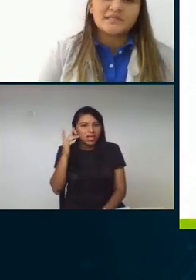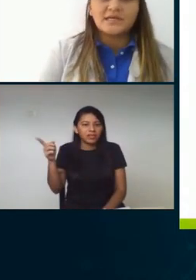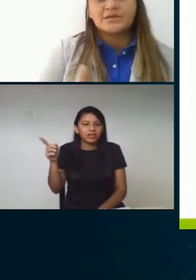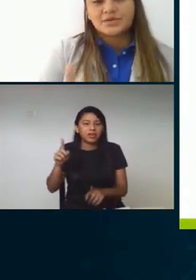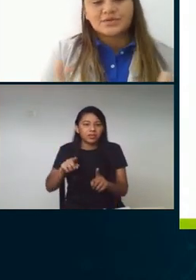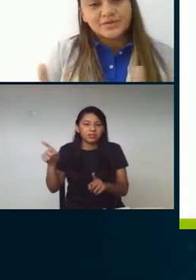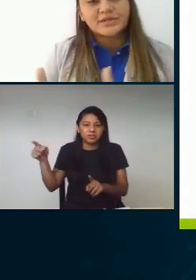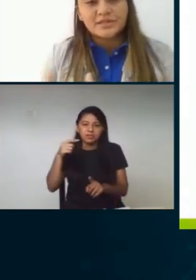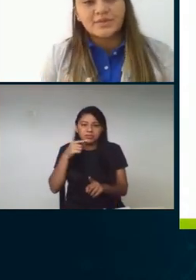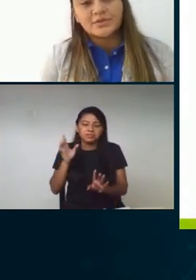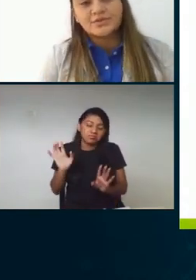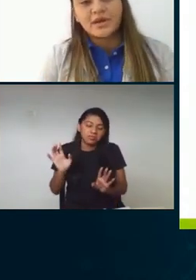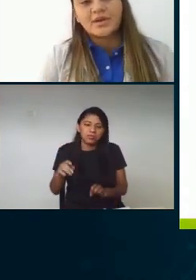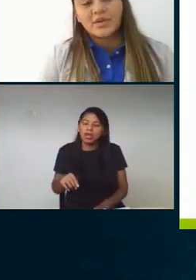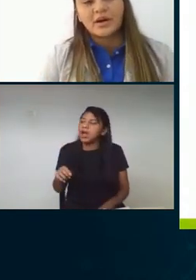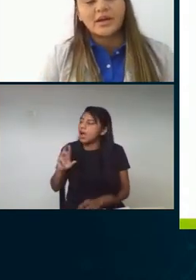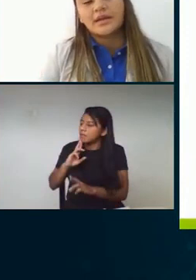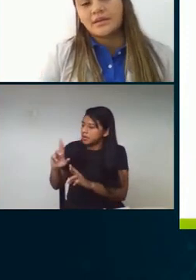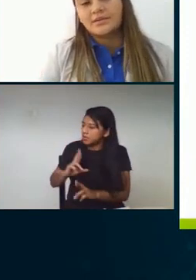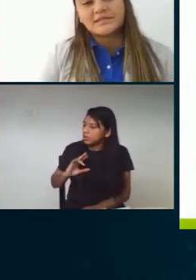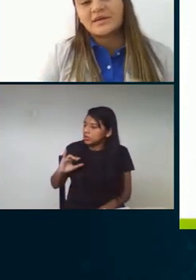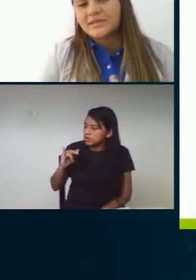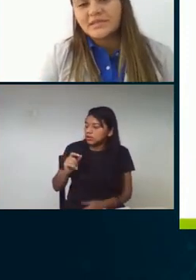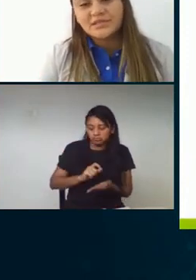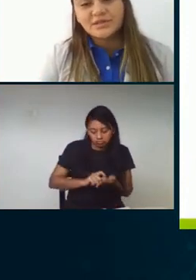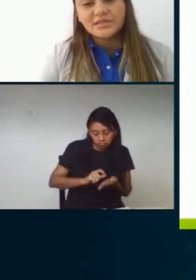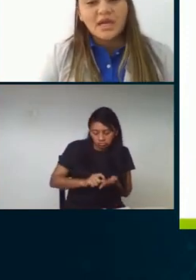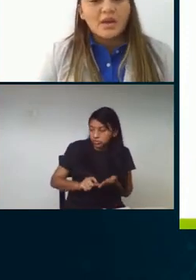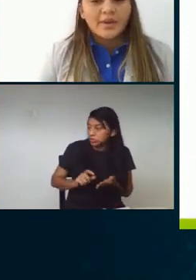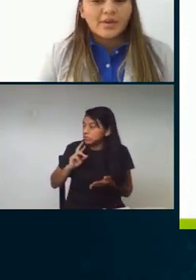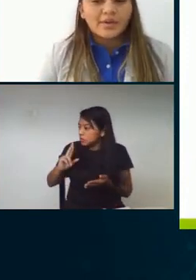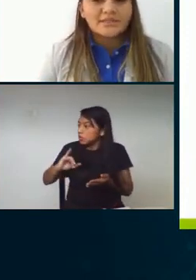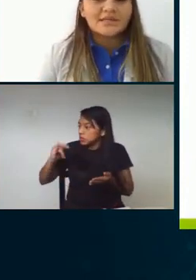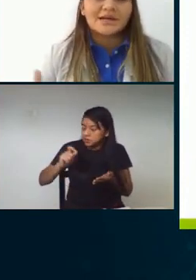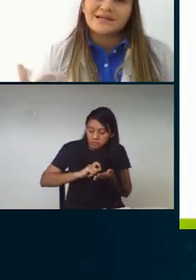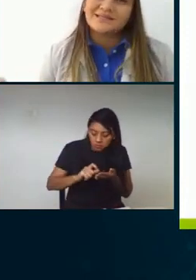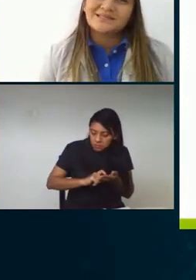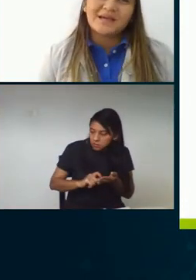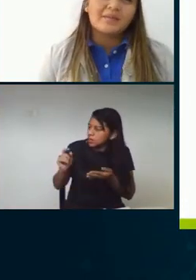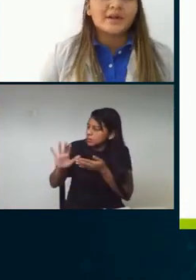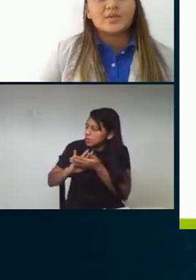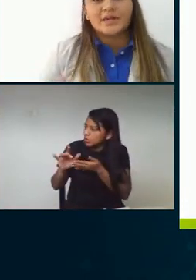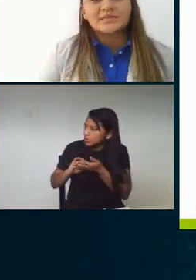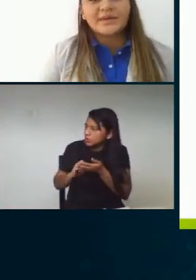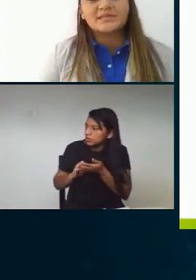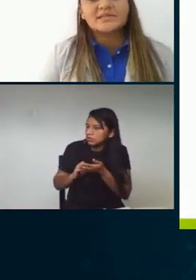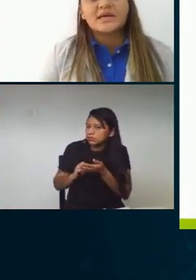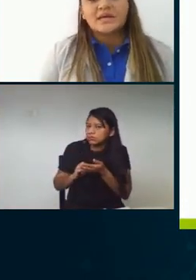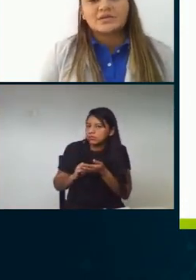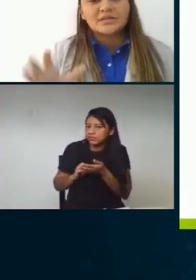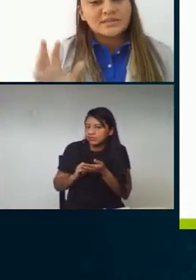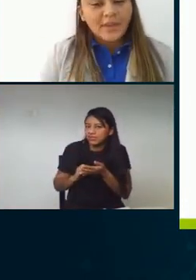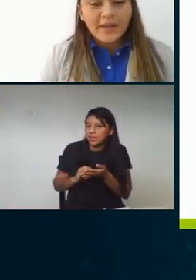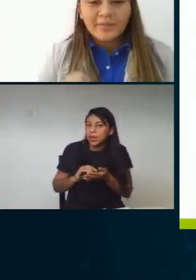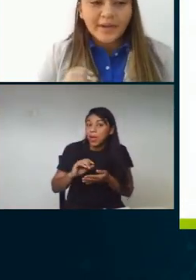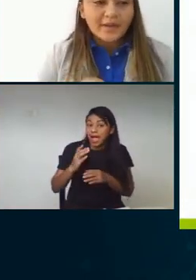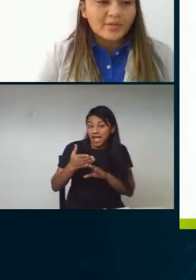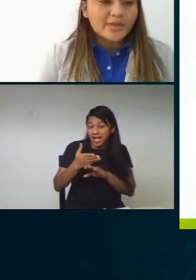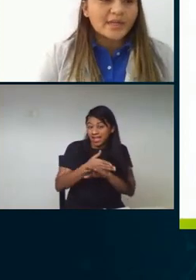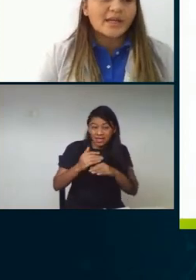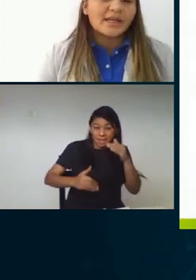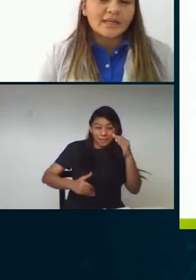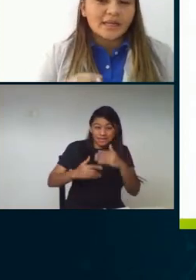principio decían, sí, nosotros recibimos unas capacitaciones, pero luego decían casi siempre, algunas veces, entonces